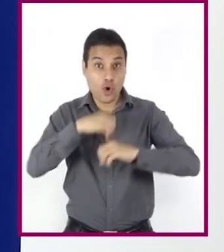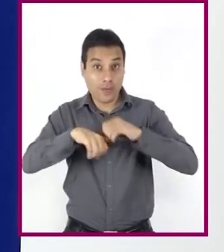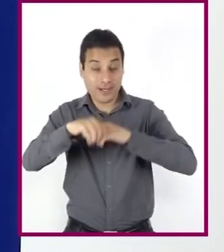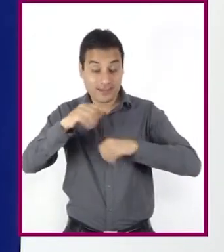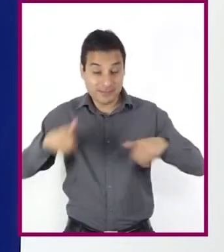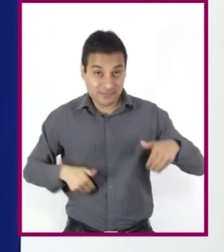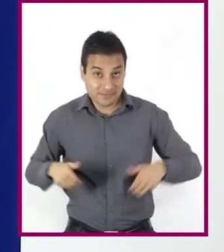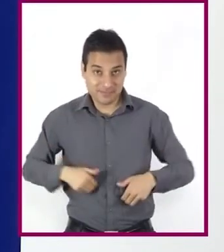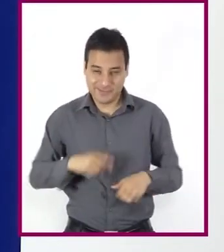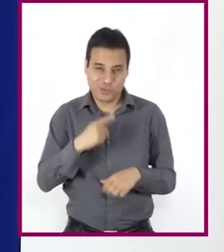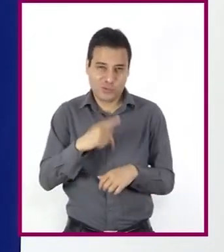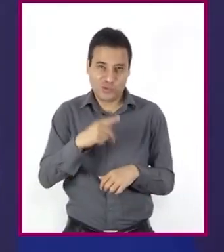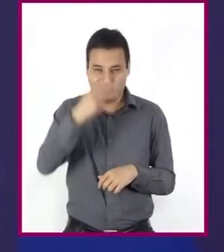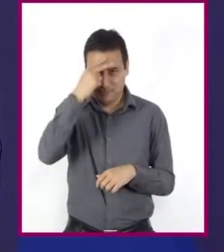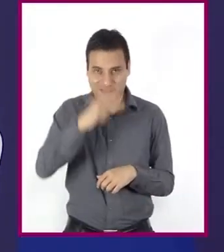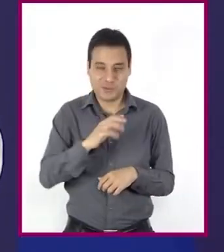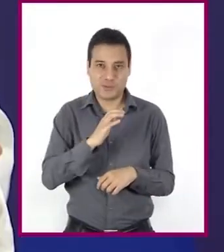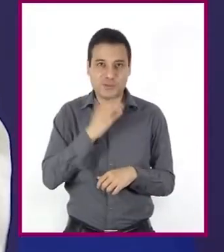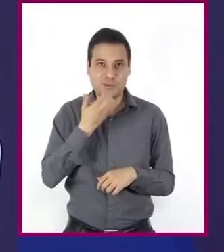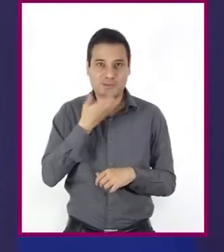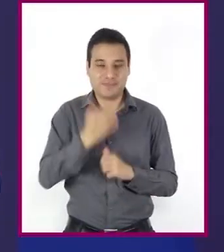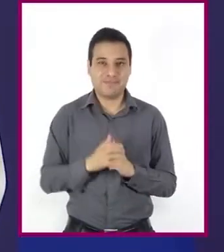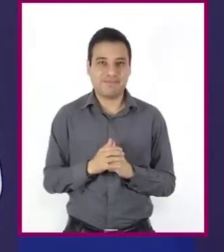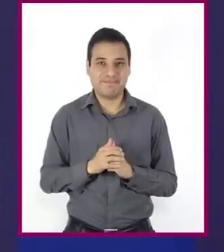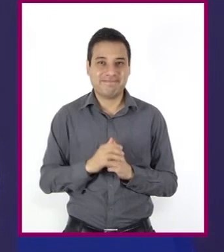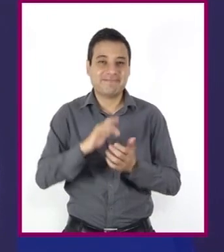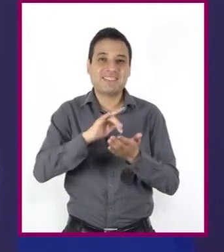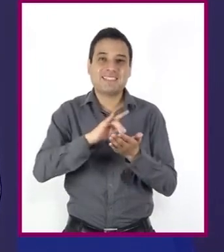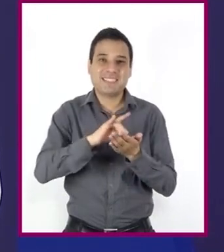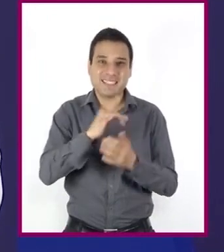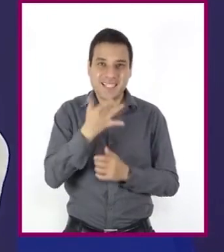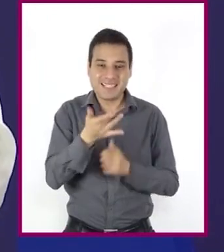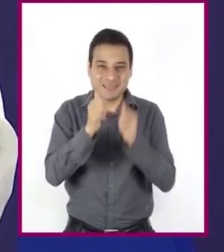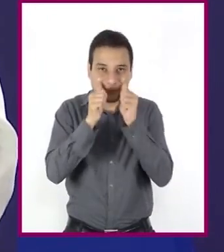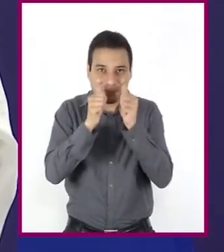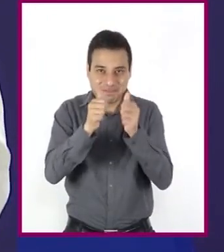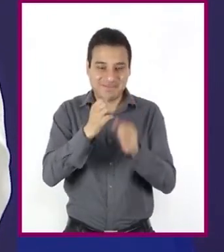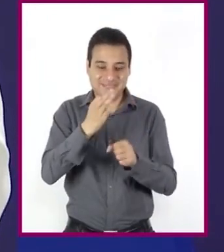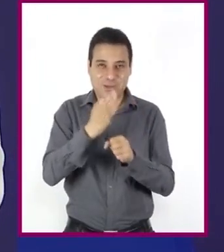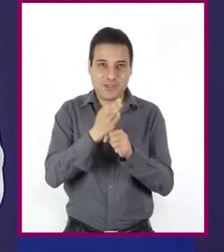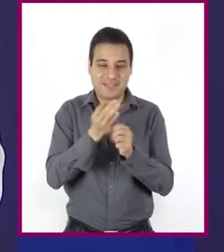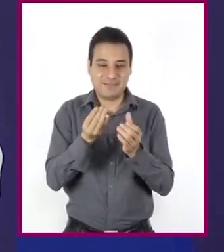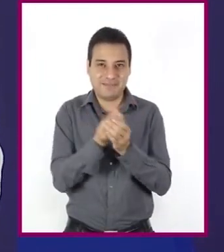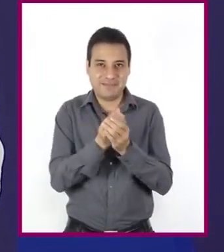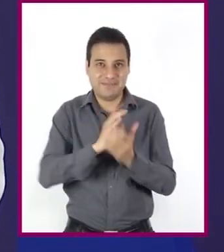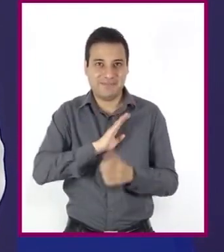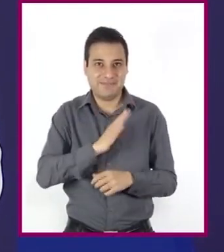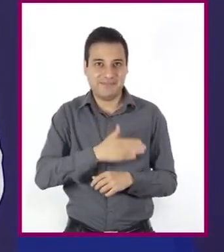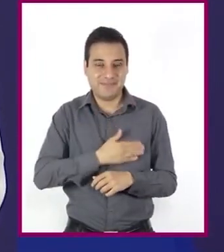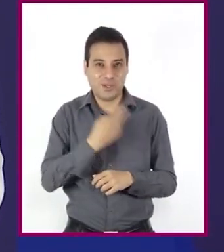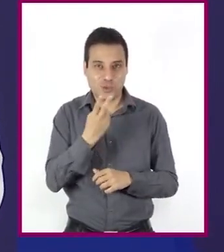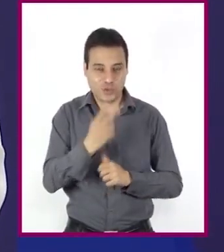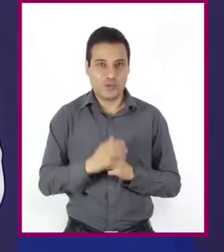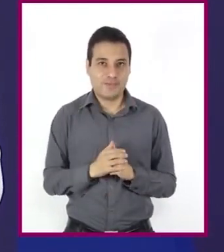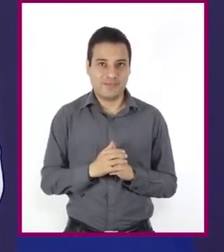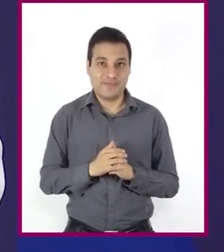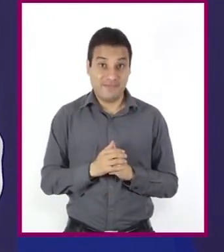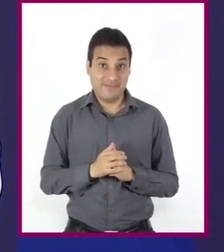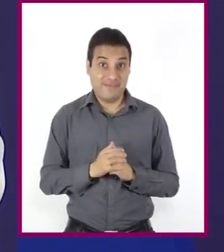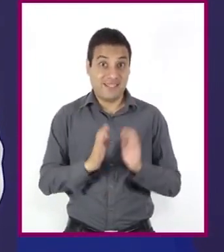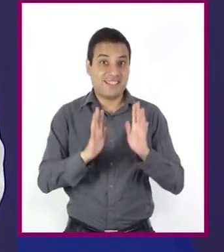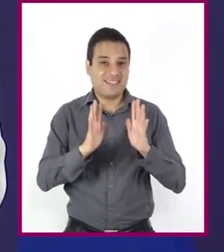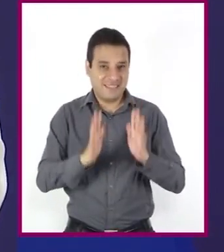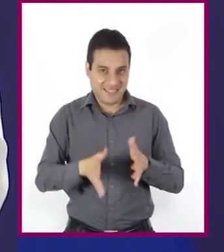de nuestra identidad mexicana. Gracias por compartir con nosotros esta sesión de Lengua Materna 2, en la que hemos compartido